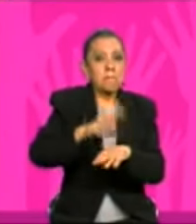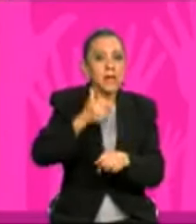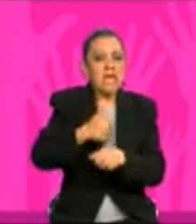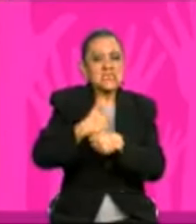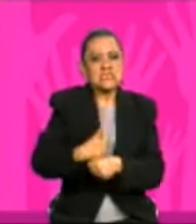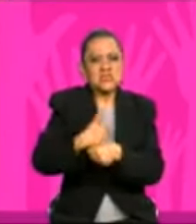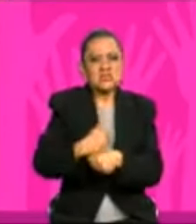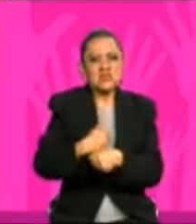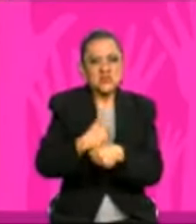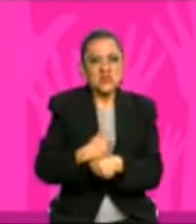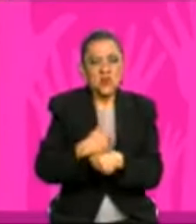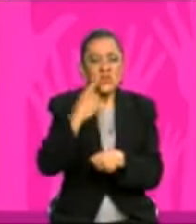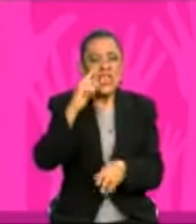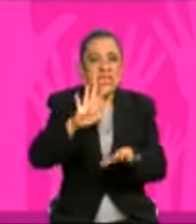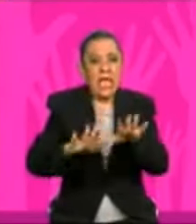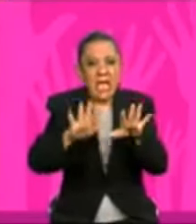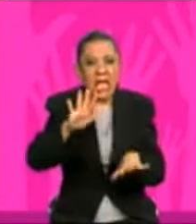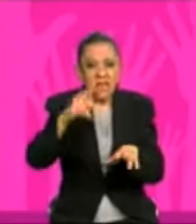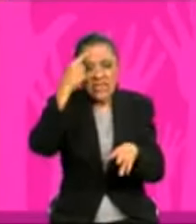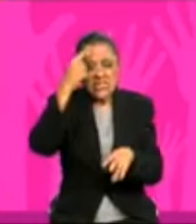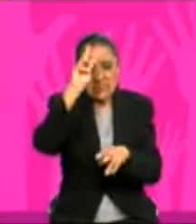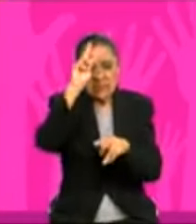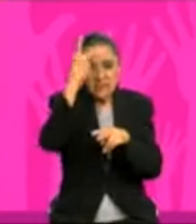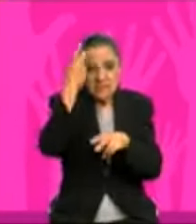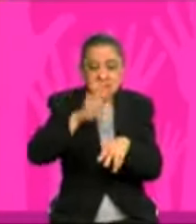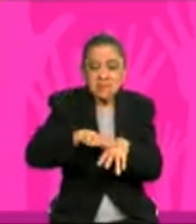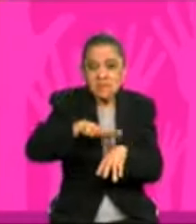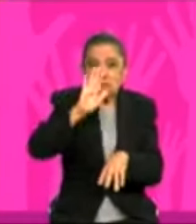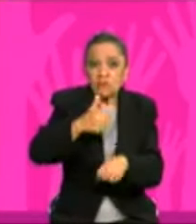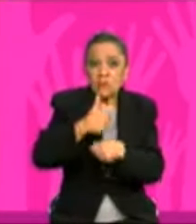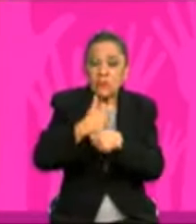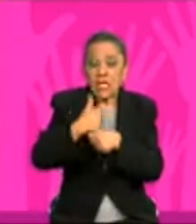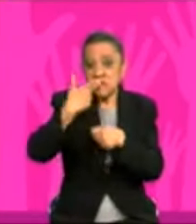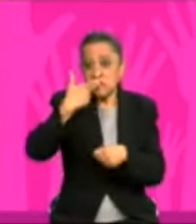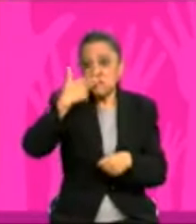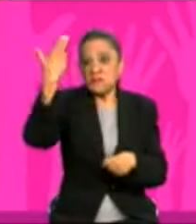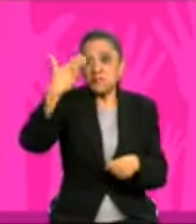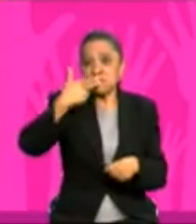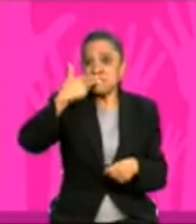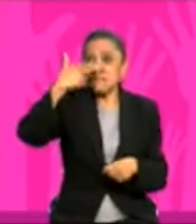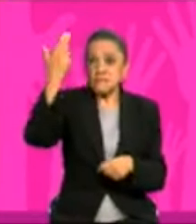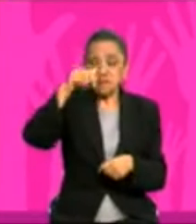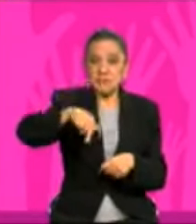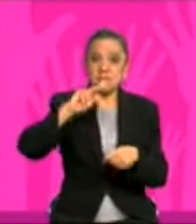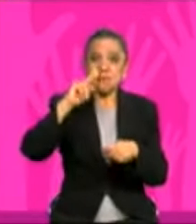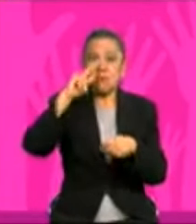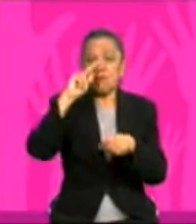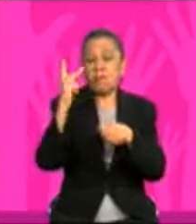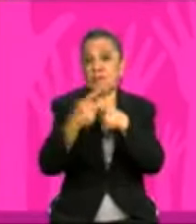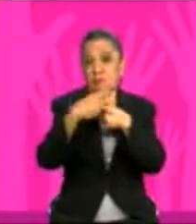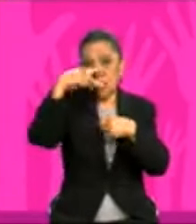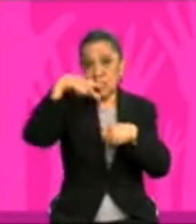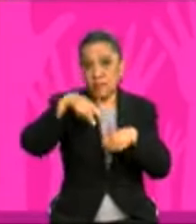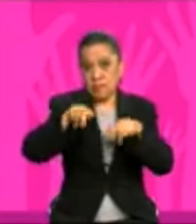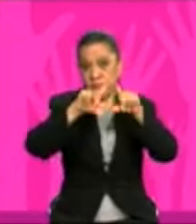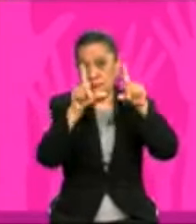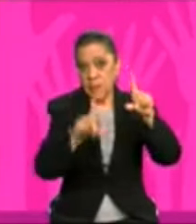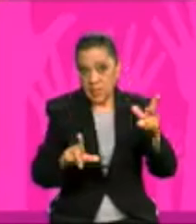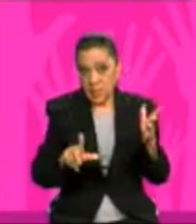alguna neurodivergencia y son quienes más se suicidan en nuestro país. También quiero